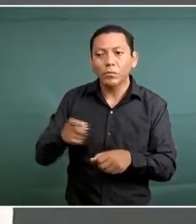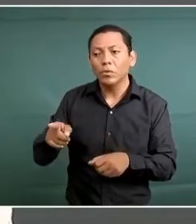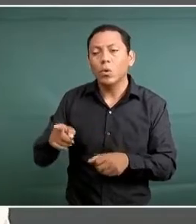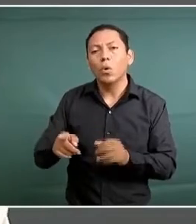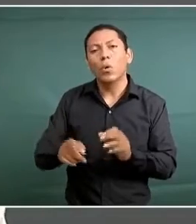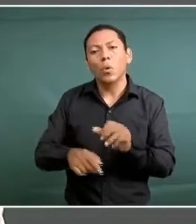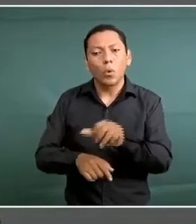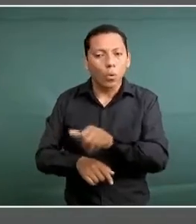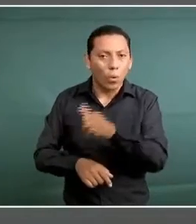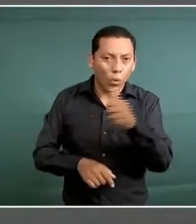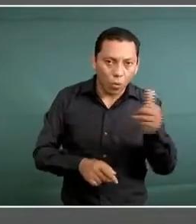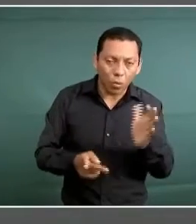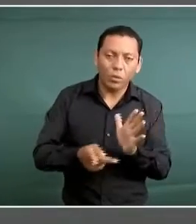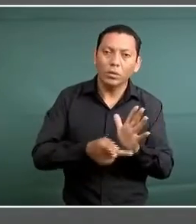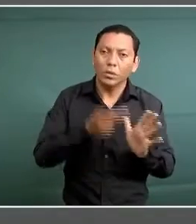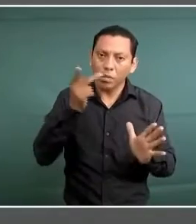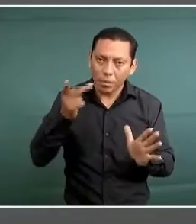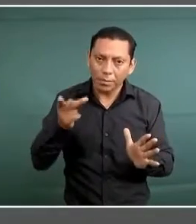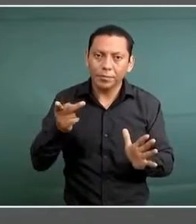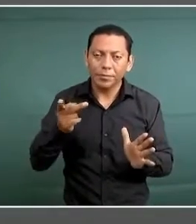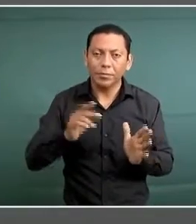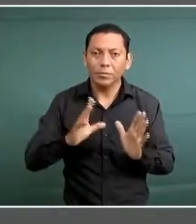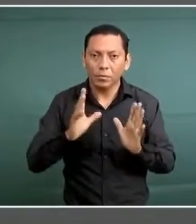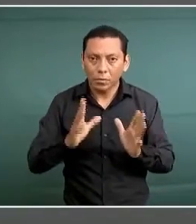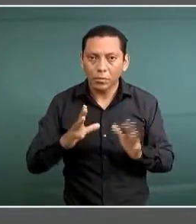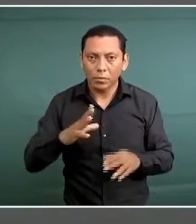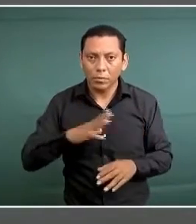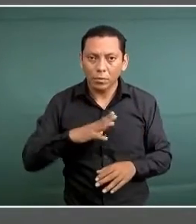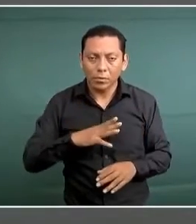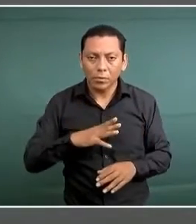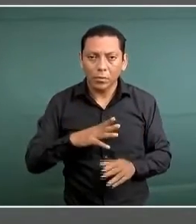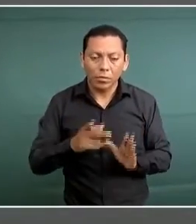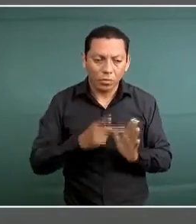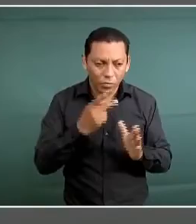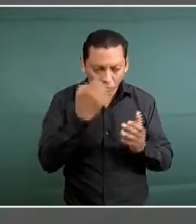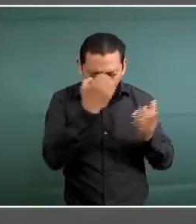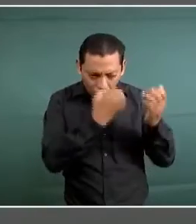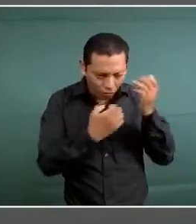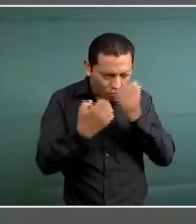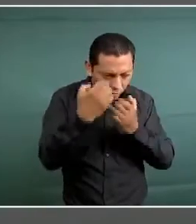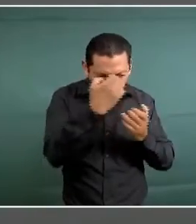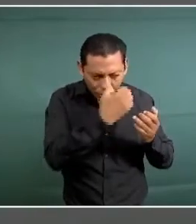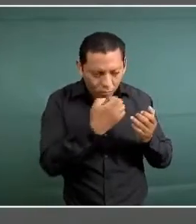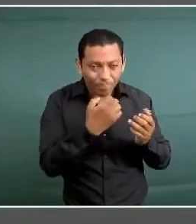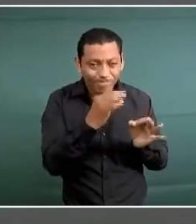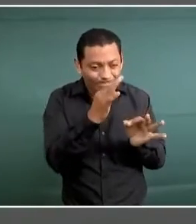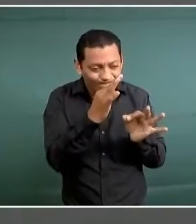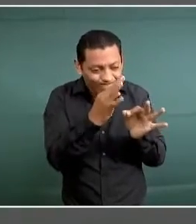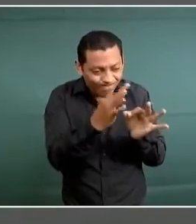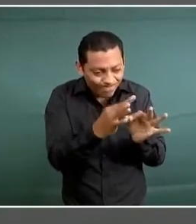hacerse la prueba con las características más